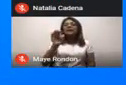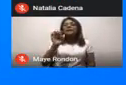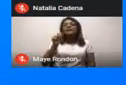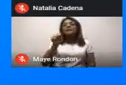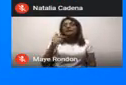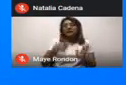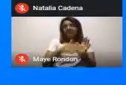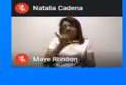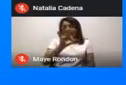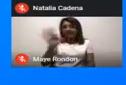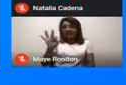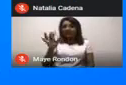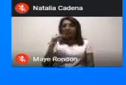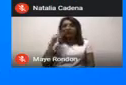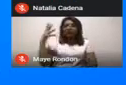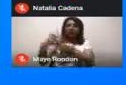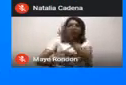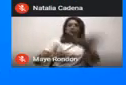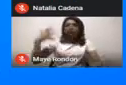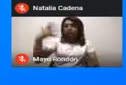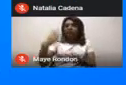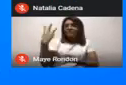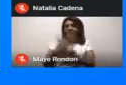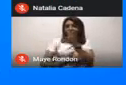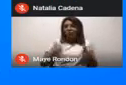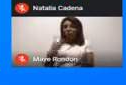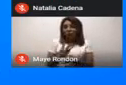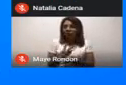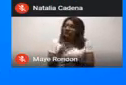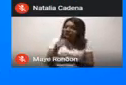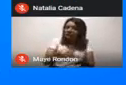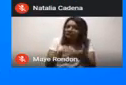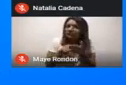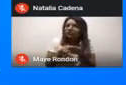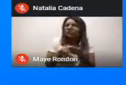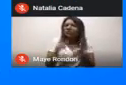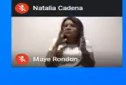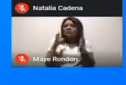de llegadas de viajeros alrededor del mundo, y esto nos hace